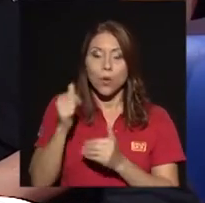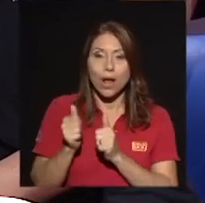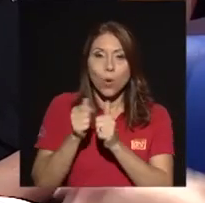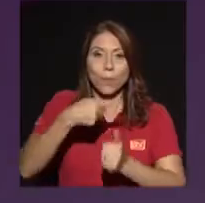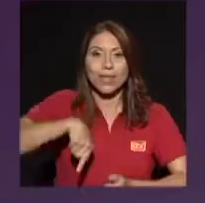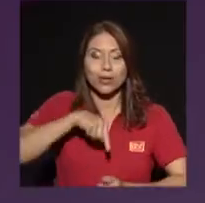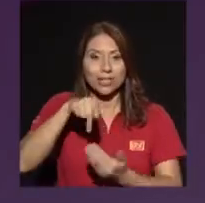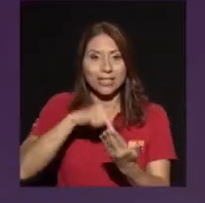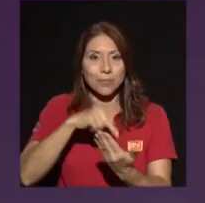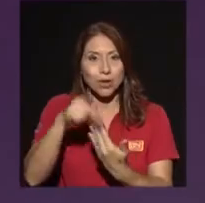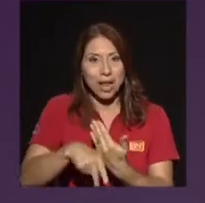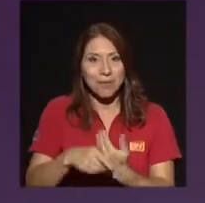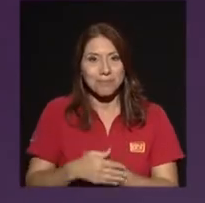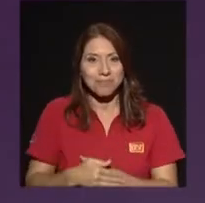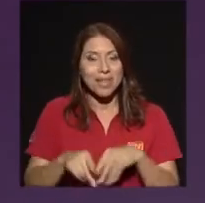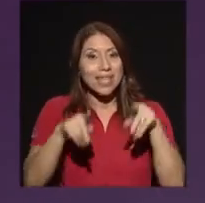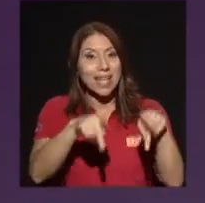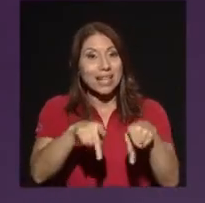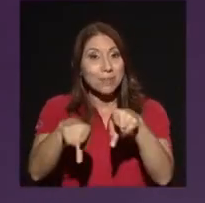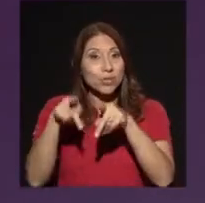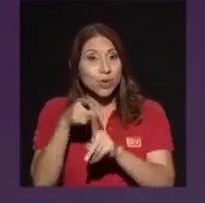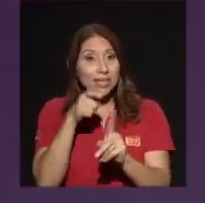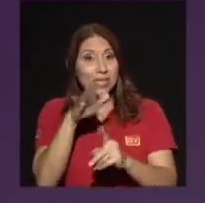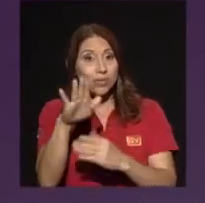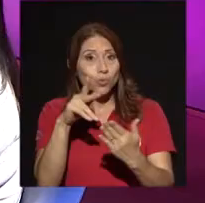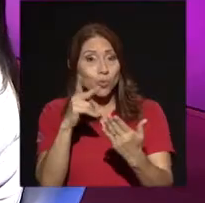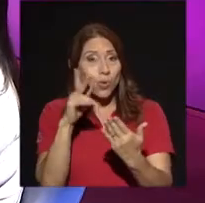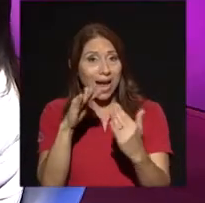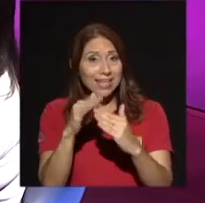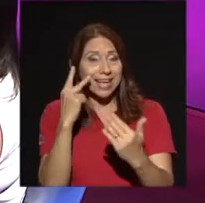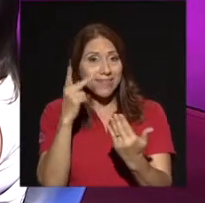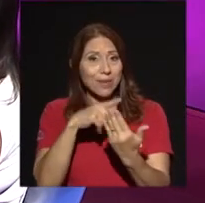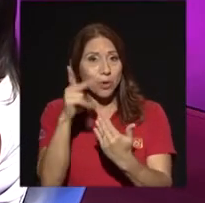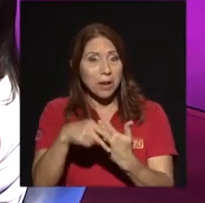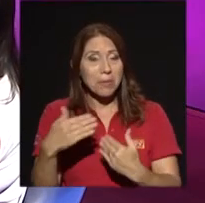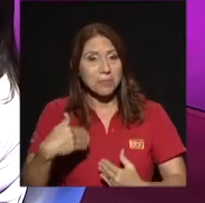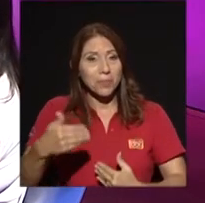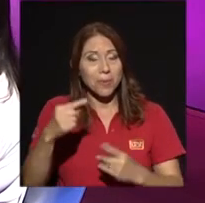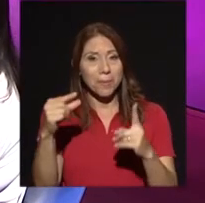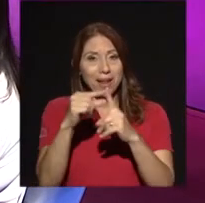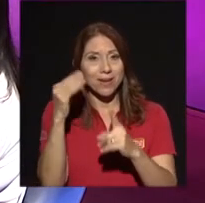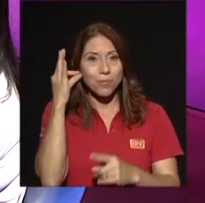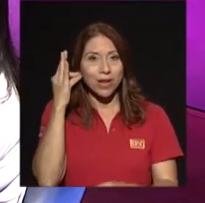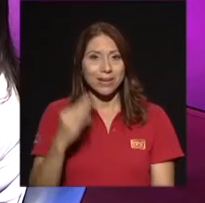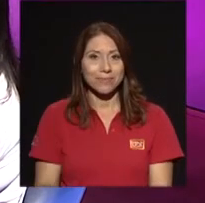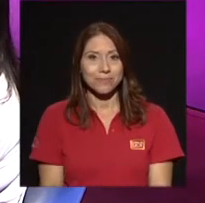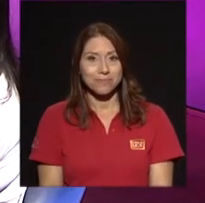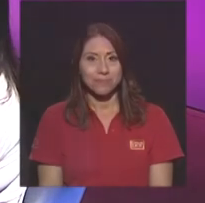programa, y a las personas desde casa que nos ven. Próximamente, Palabra de Mujer.